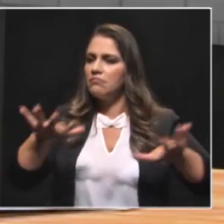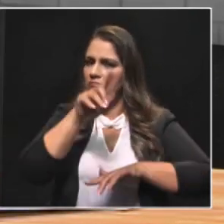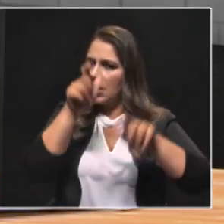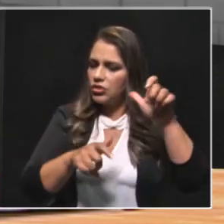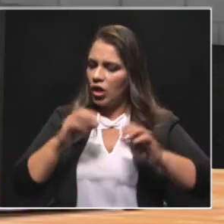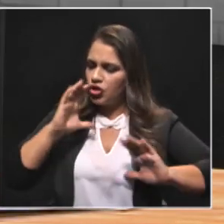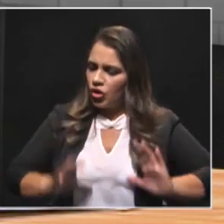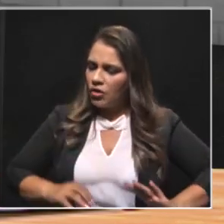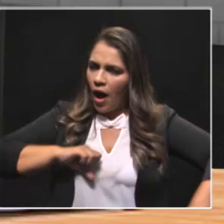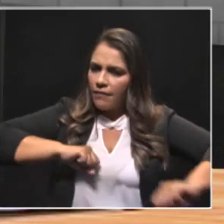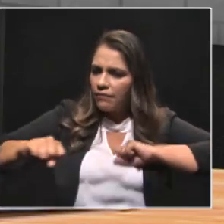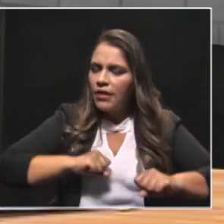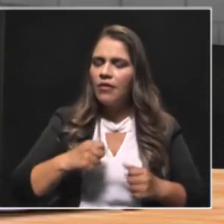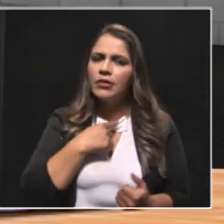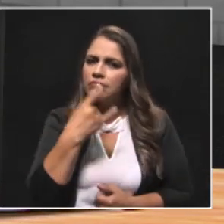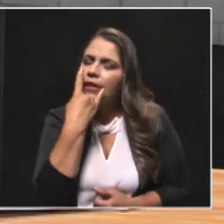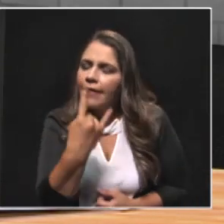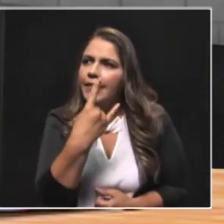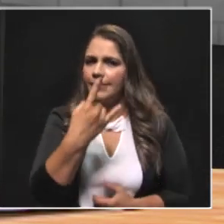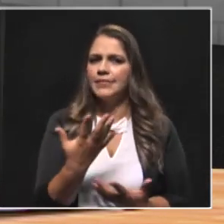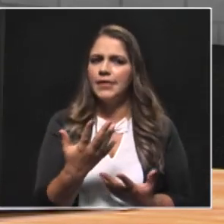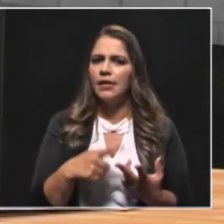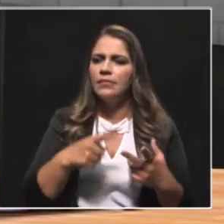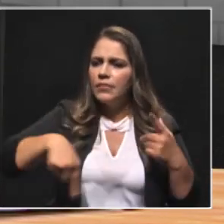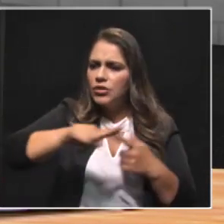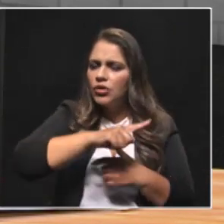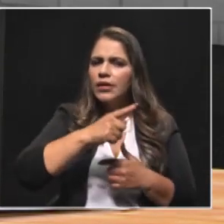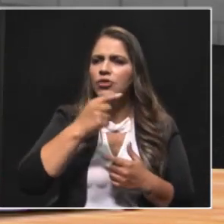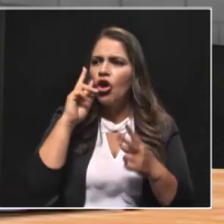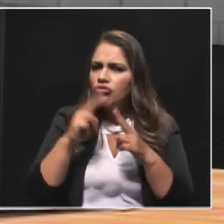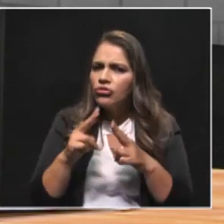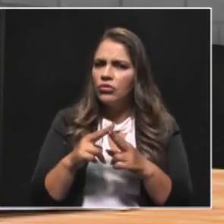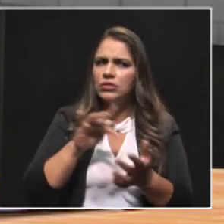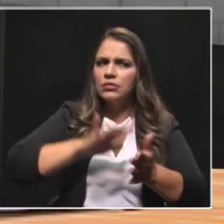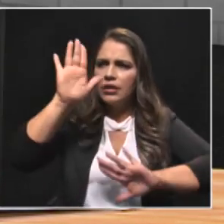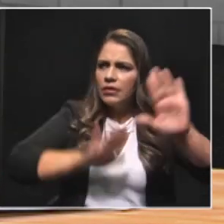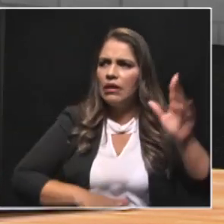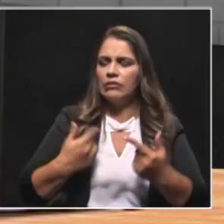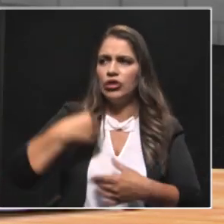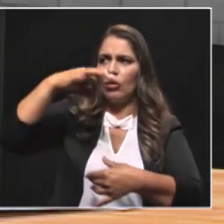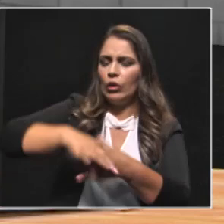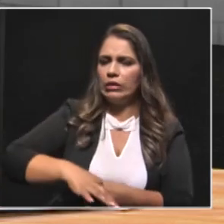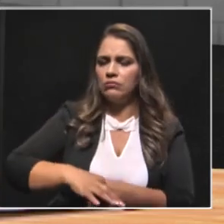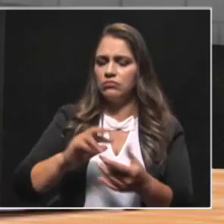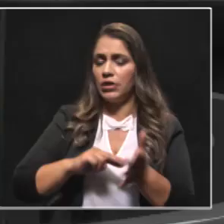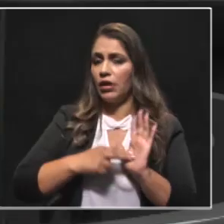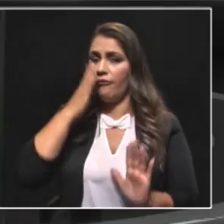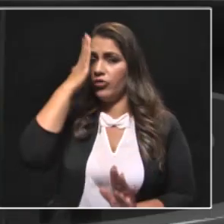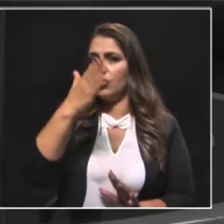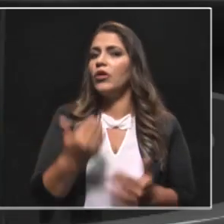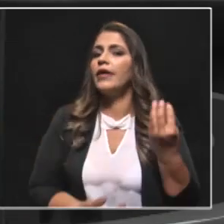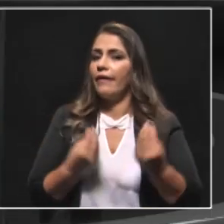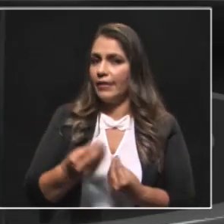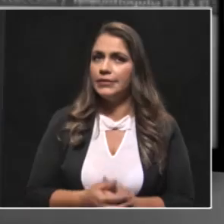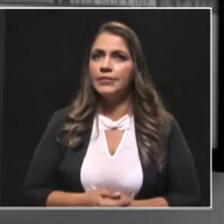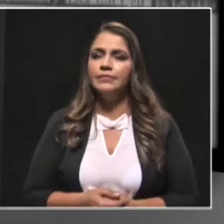alta intensidad, que le interese y sabe que esas decisiones van a tener un impacto en su vida diaria. El poder del ciudadano,